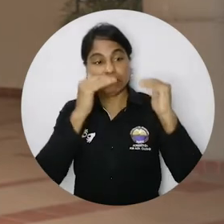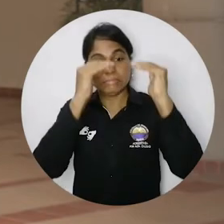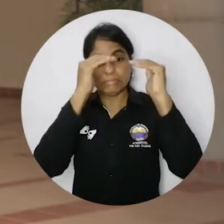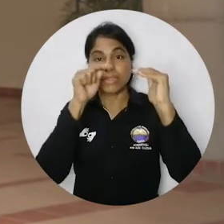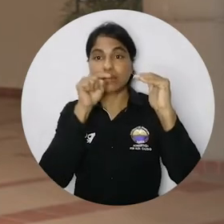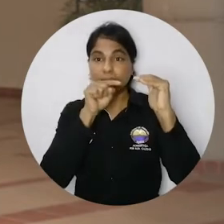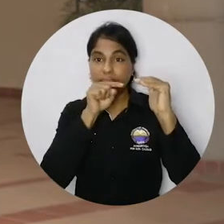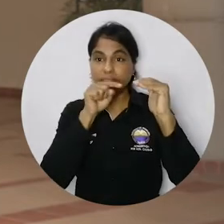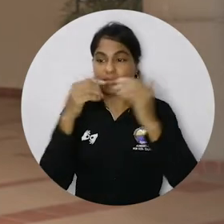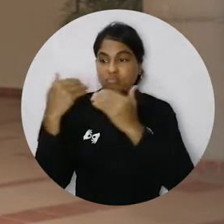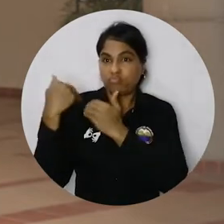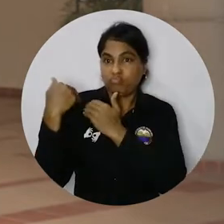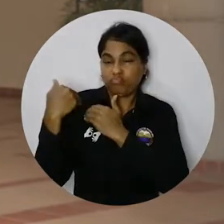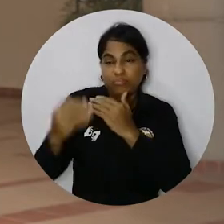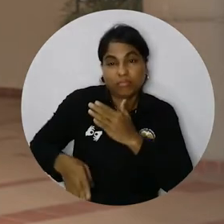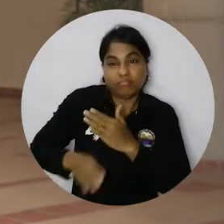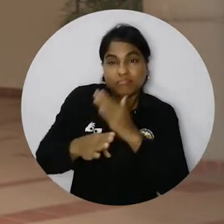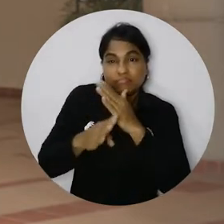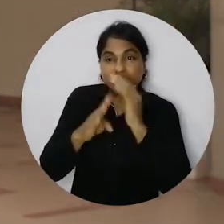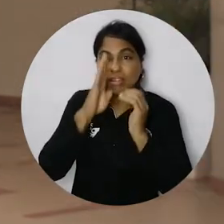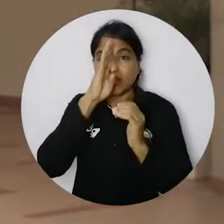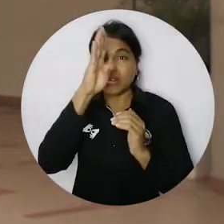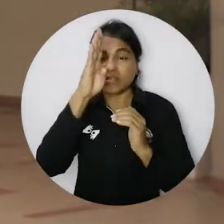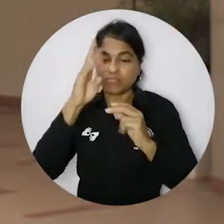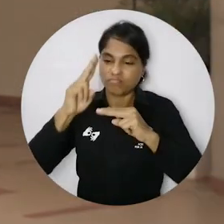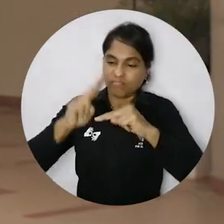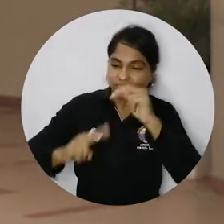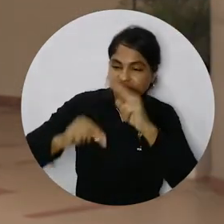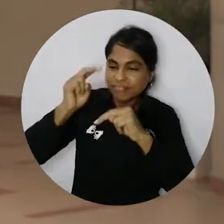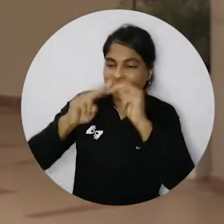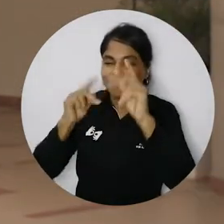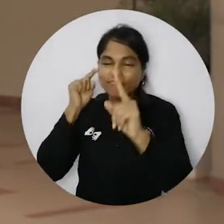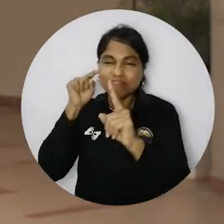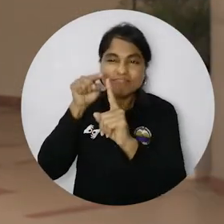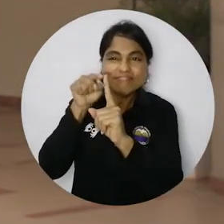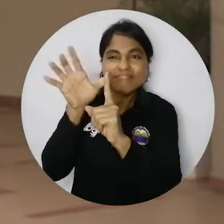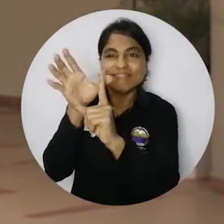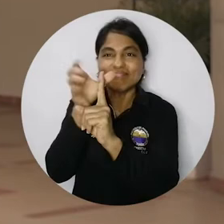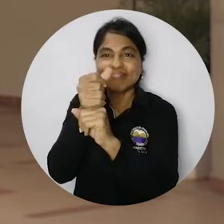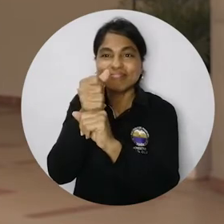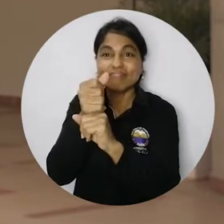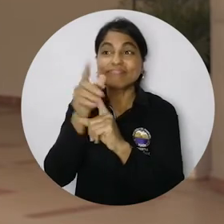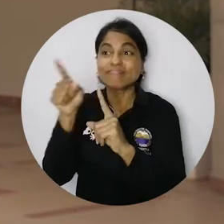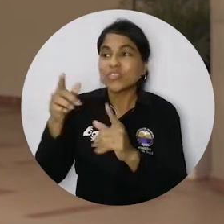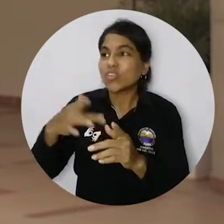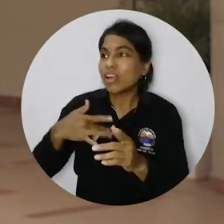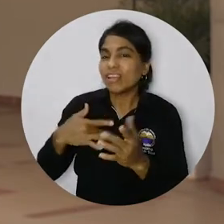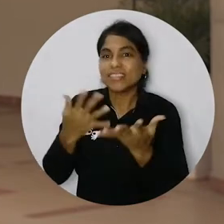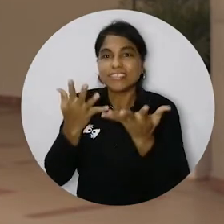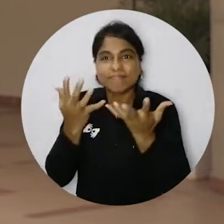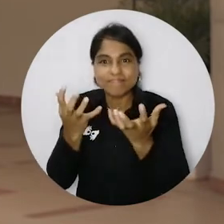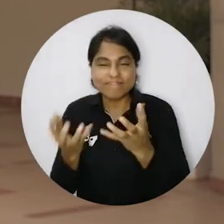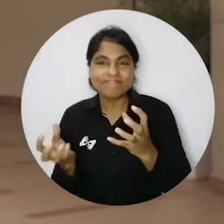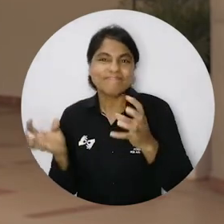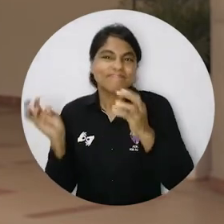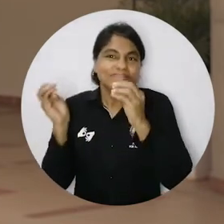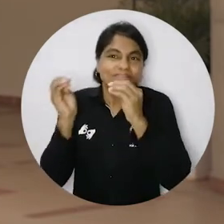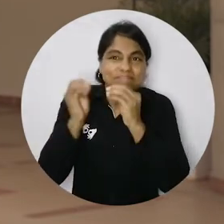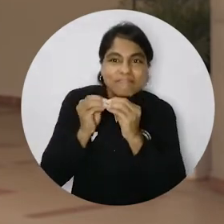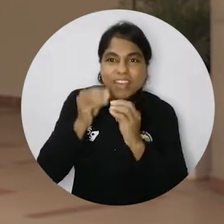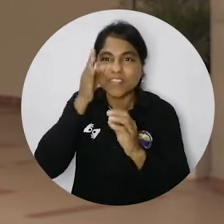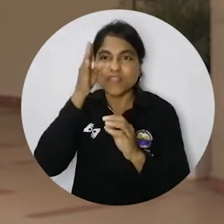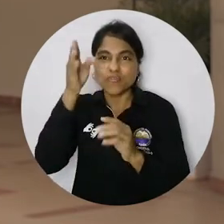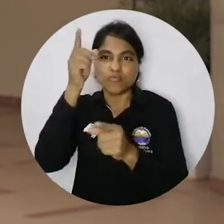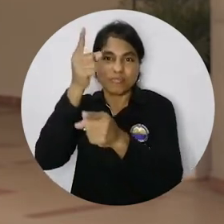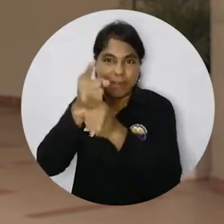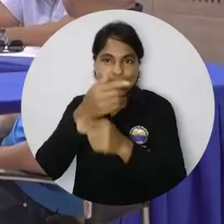Consejo Superior tiene una gran responsabilidad hacia adelante, construir sobre los éxitos, y eso cada día hace que las metas futuras sean